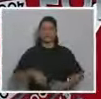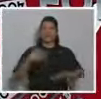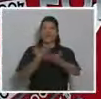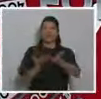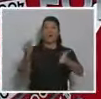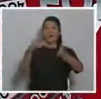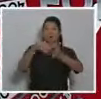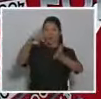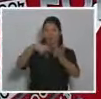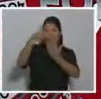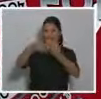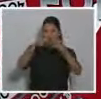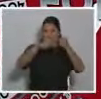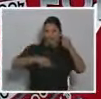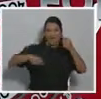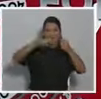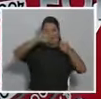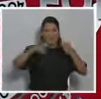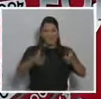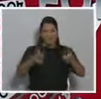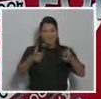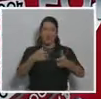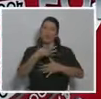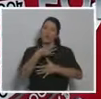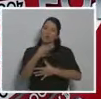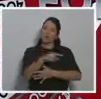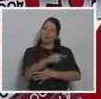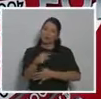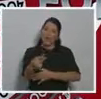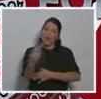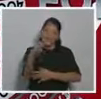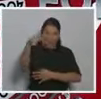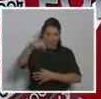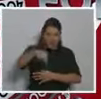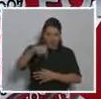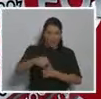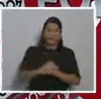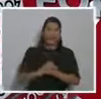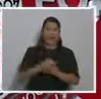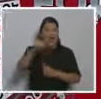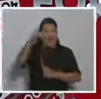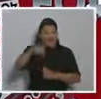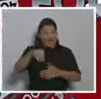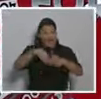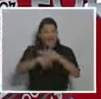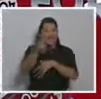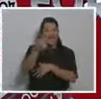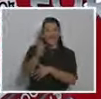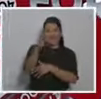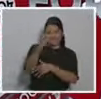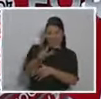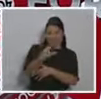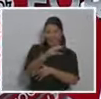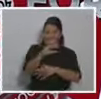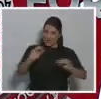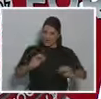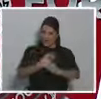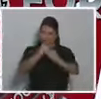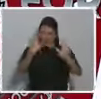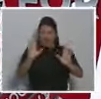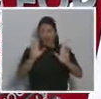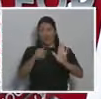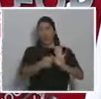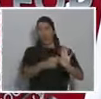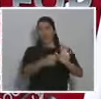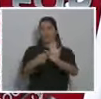Volvemos a la Rueda de la Fortuna. Qué placer contar con su presencia el día de hoy acá en Canal 13 y por supuesto